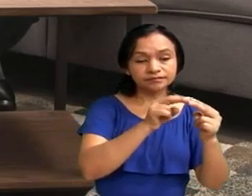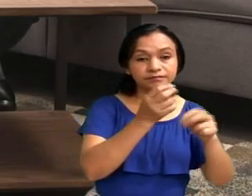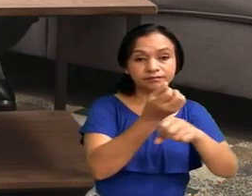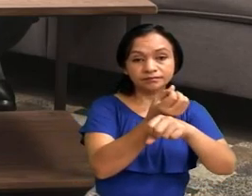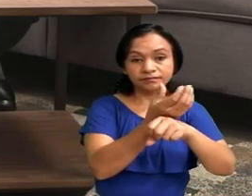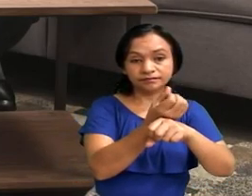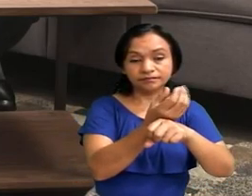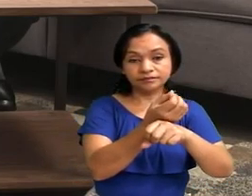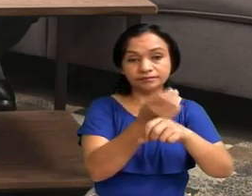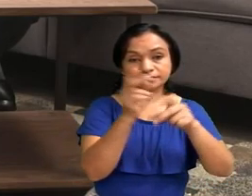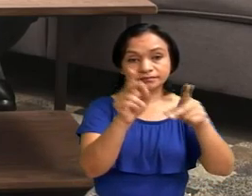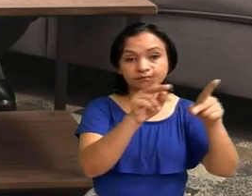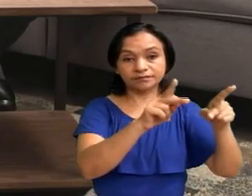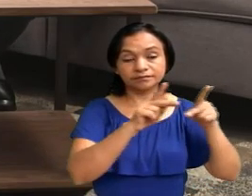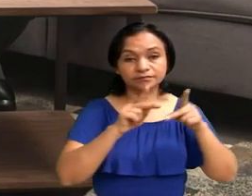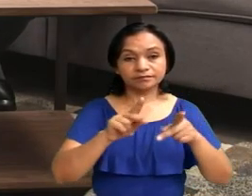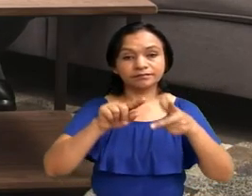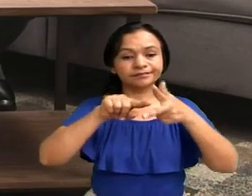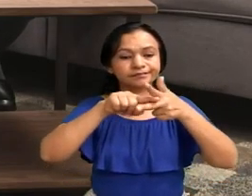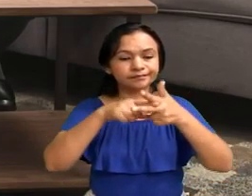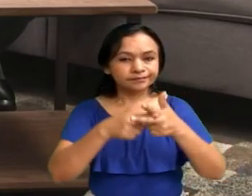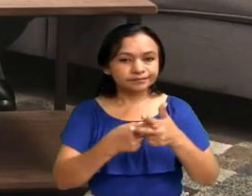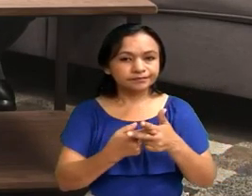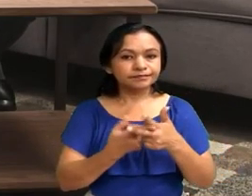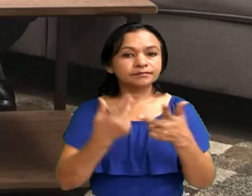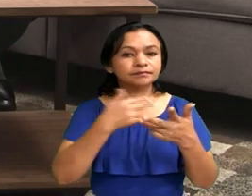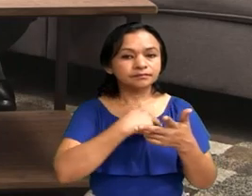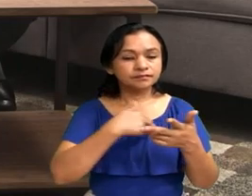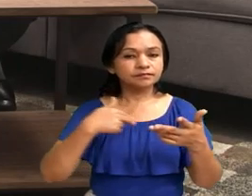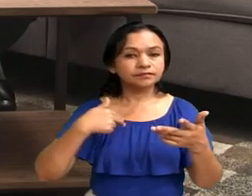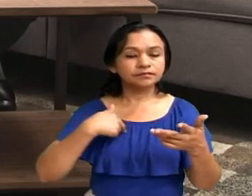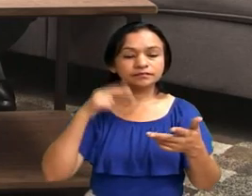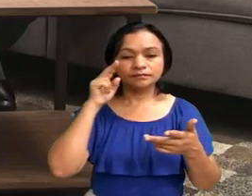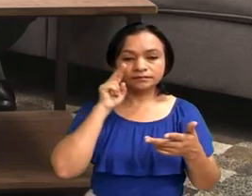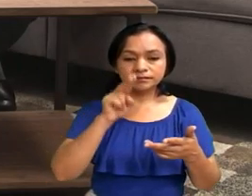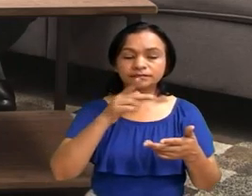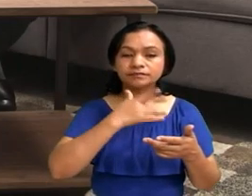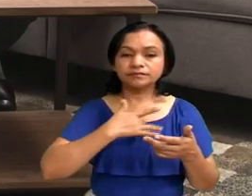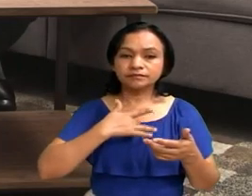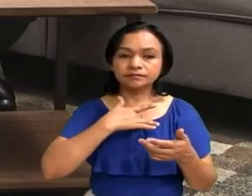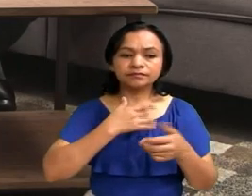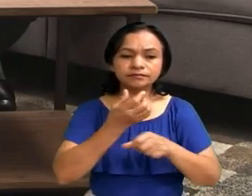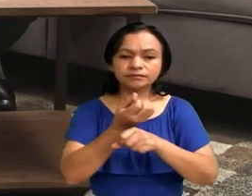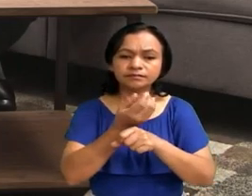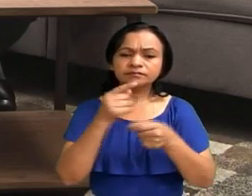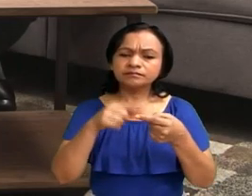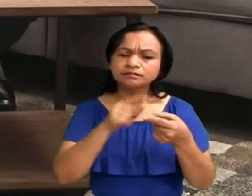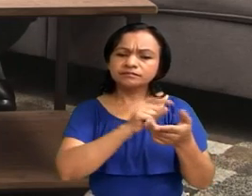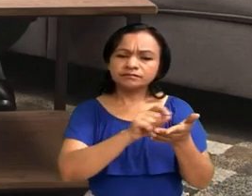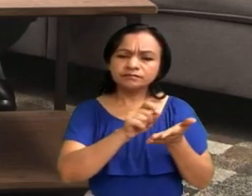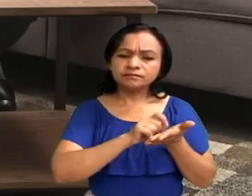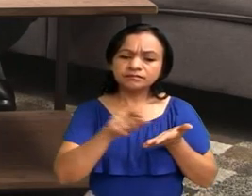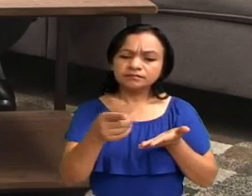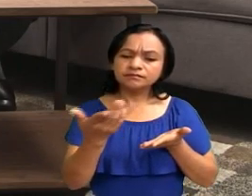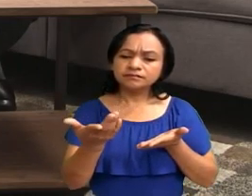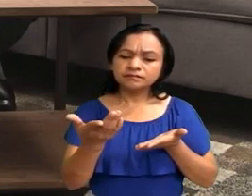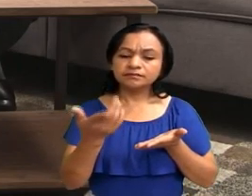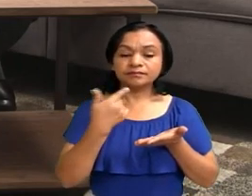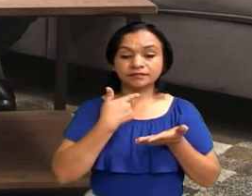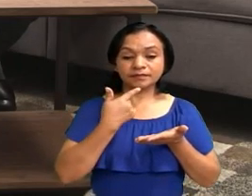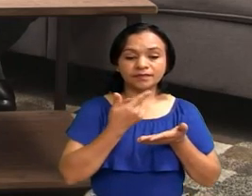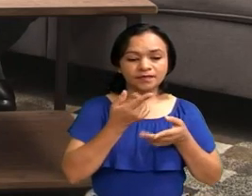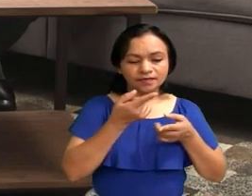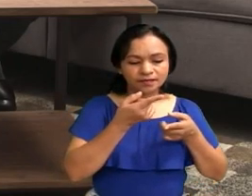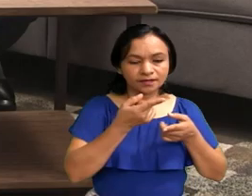alcaldes. Ok. Y empezamos a ver las necesidades de ellos y asignamos las